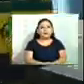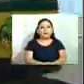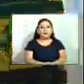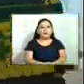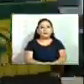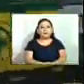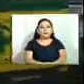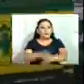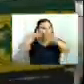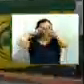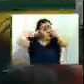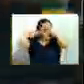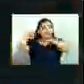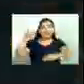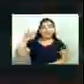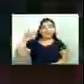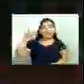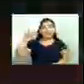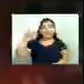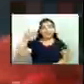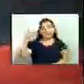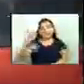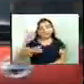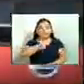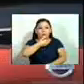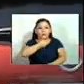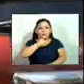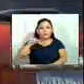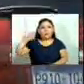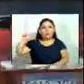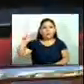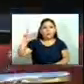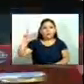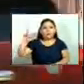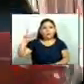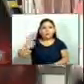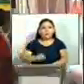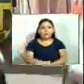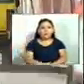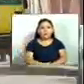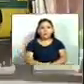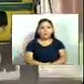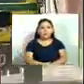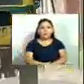Con imágenes de Ricardo Tobar, un reporte de Luis Alberto López.